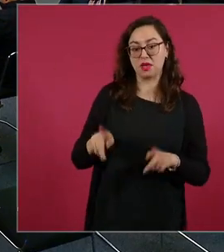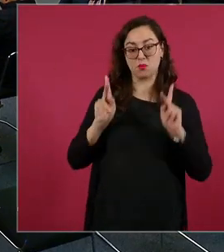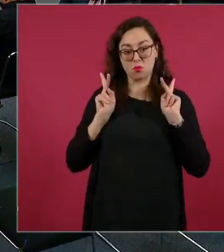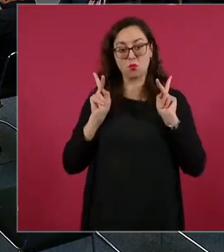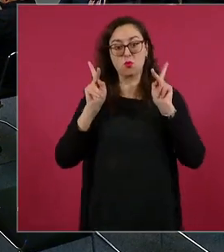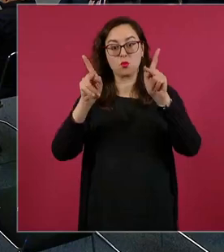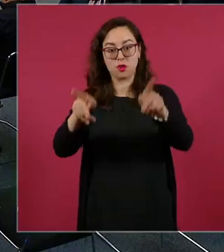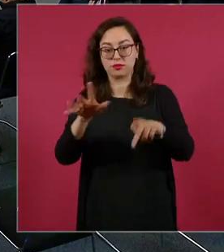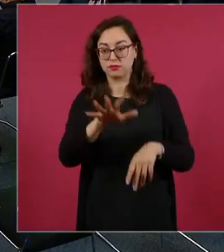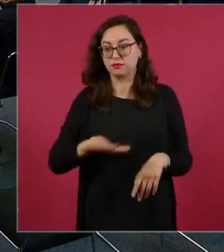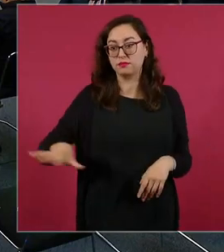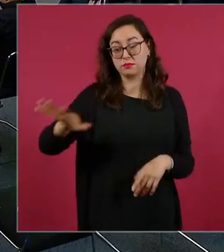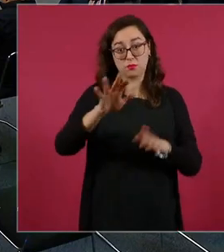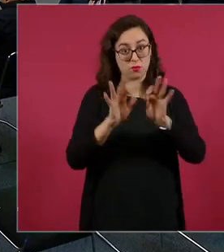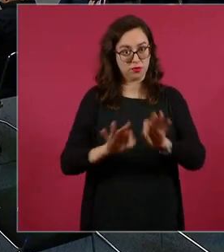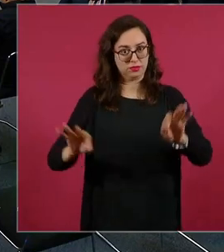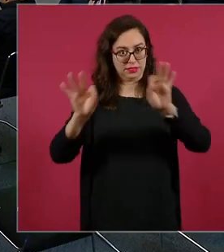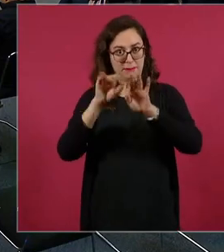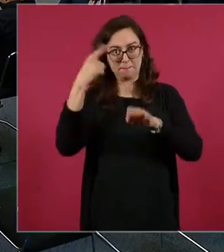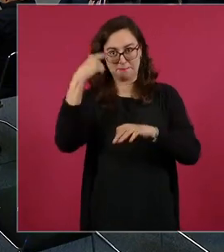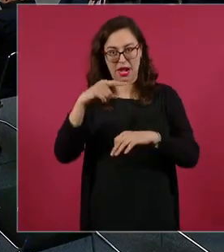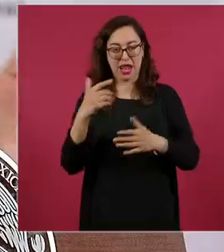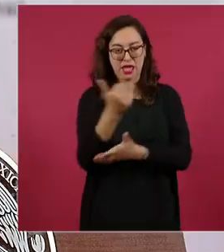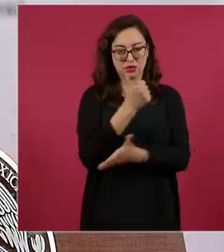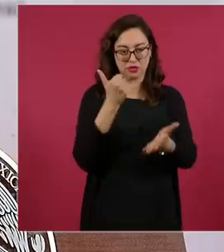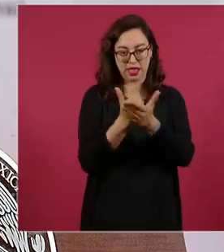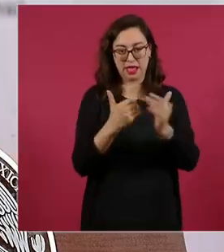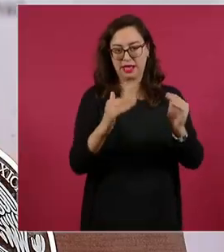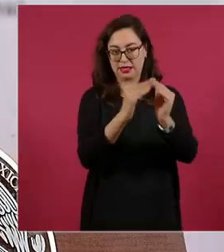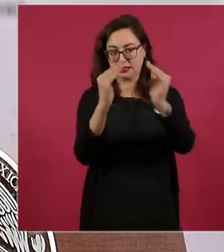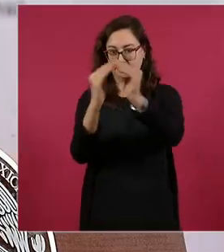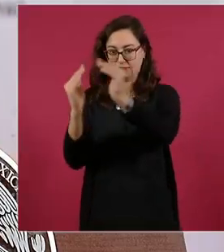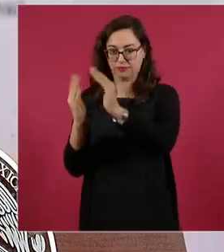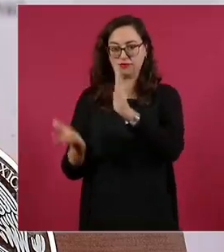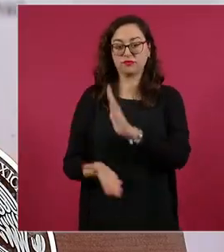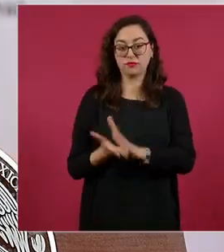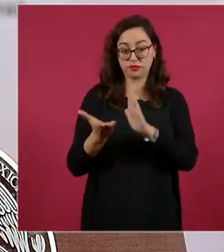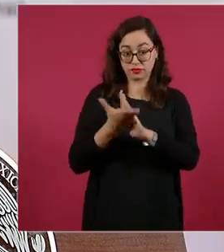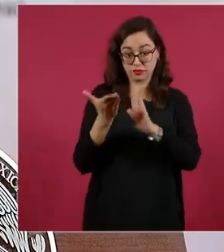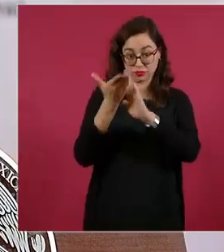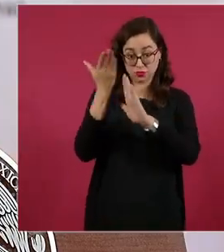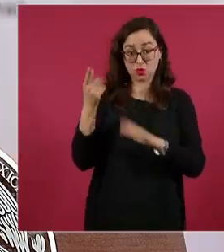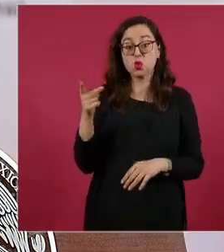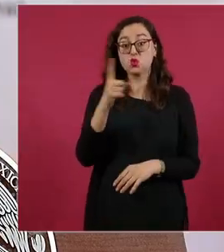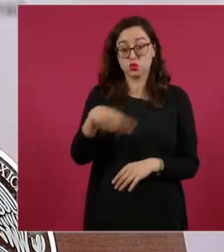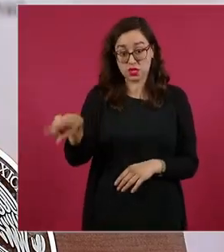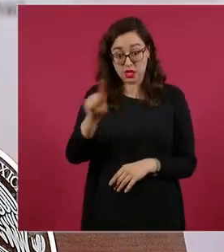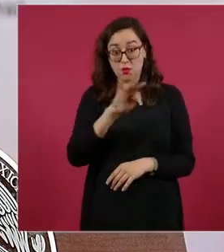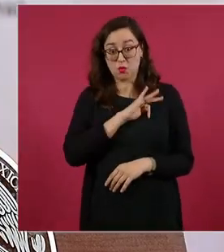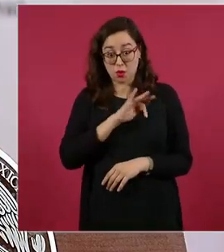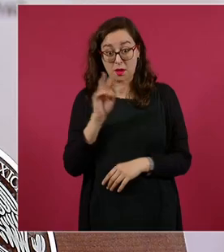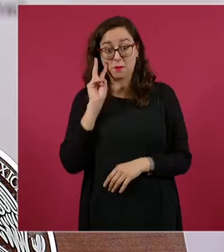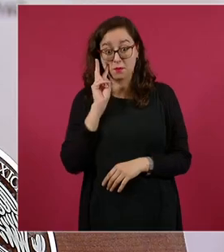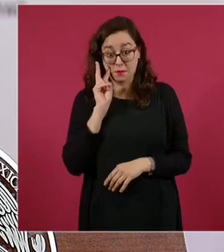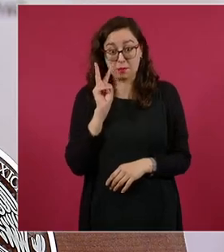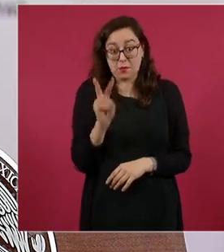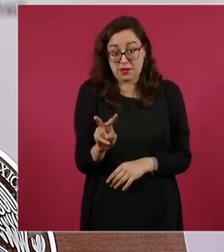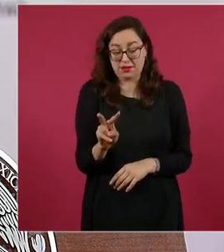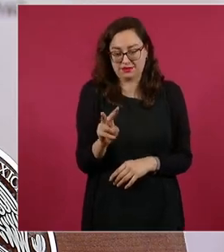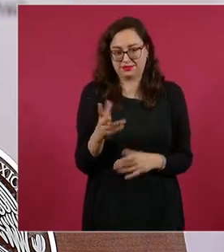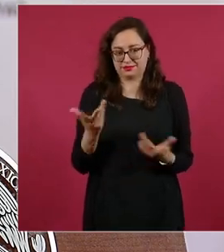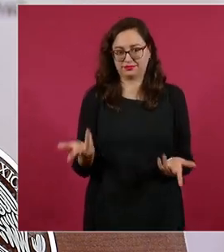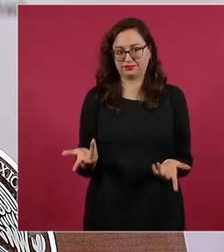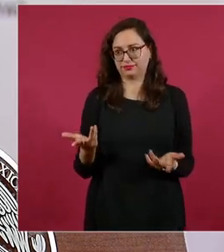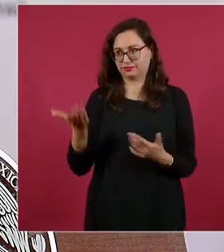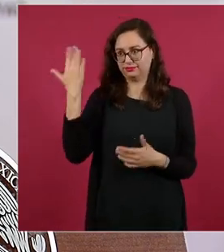urbanización y vivienda ya se hizo la urbanización ya si van ustedes al puente antes estaba una barrera natural que era precisamente